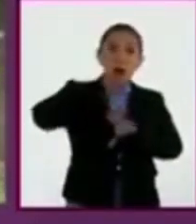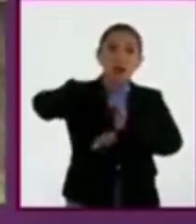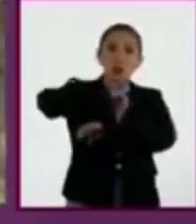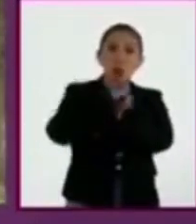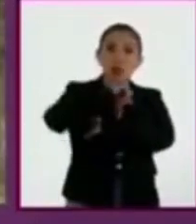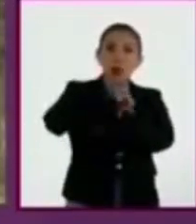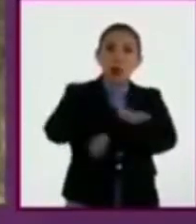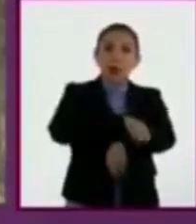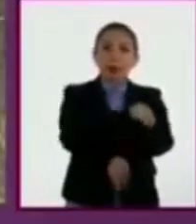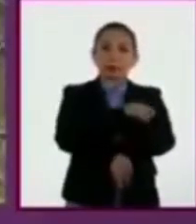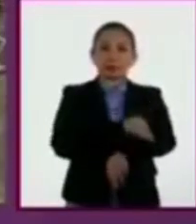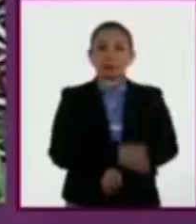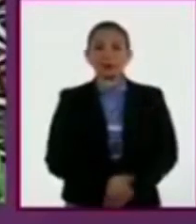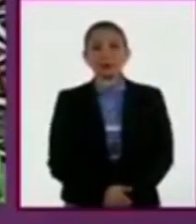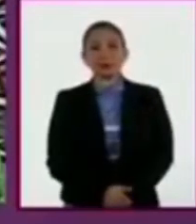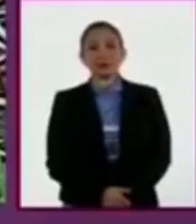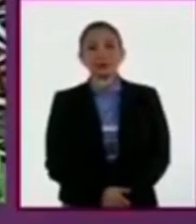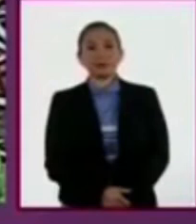más energía.